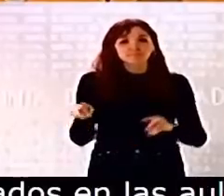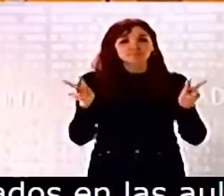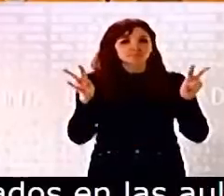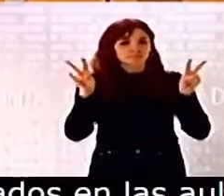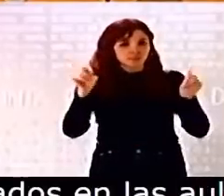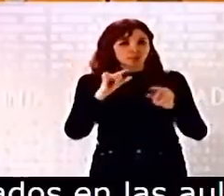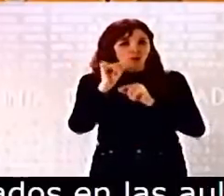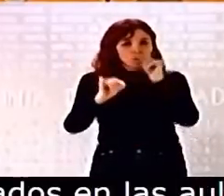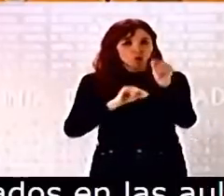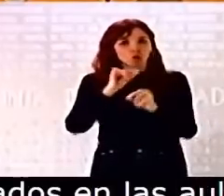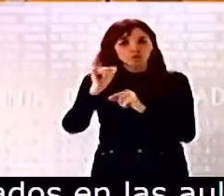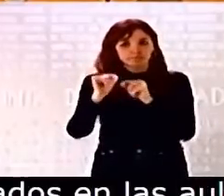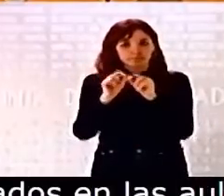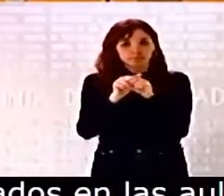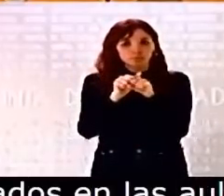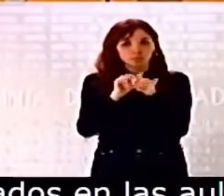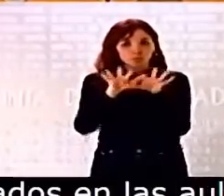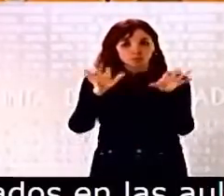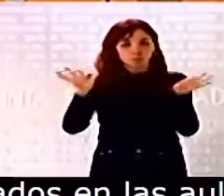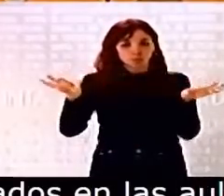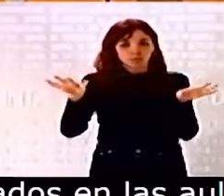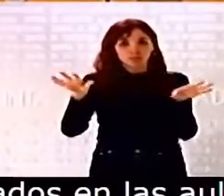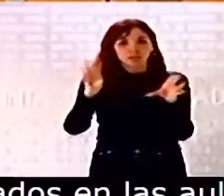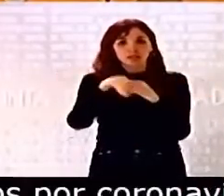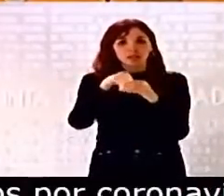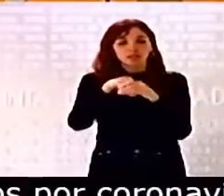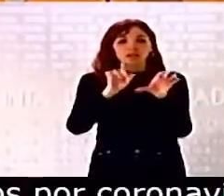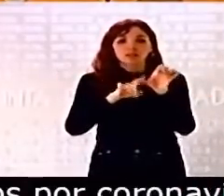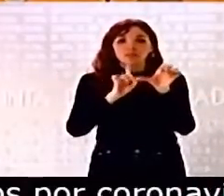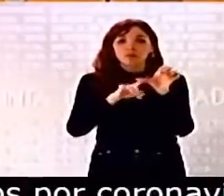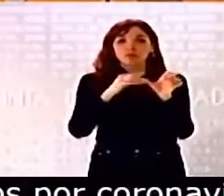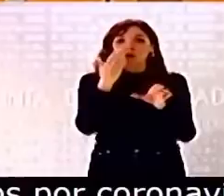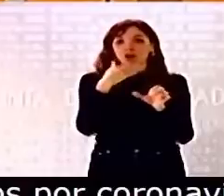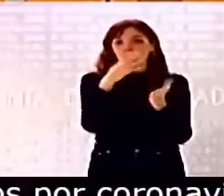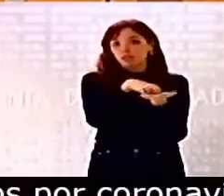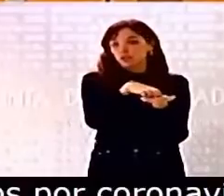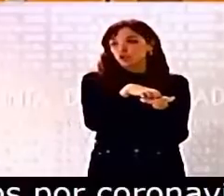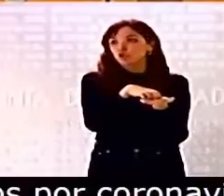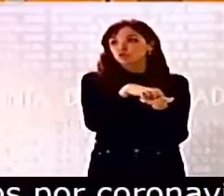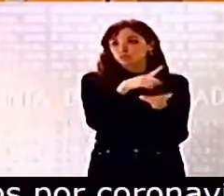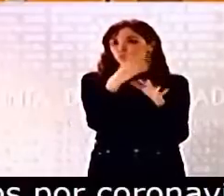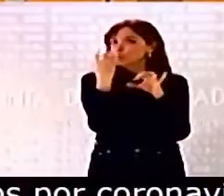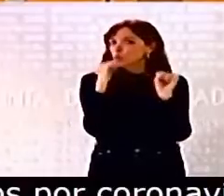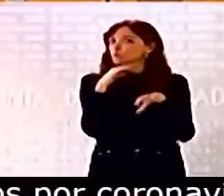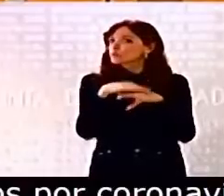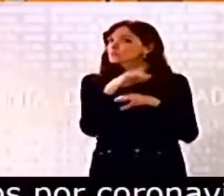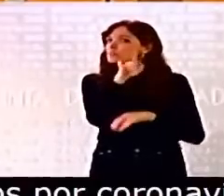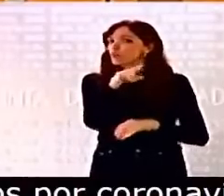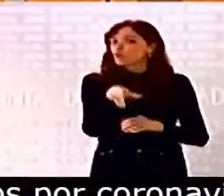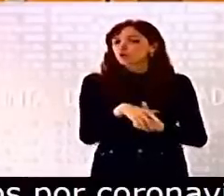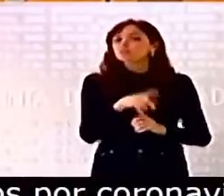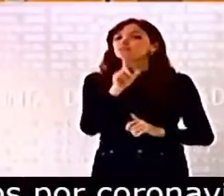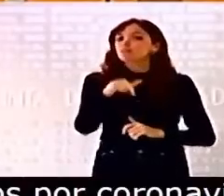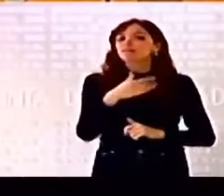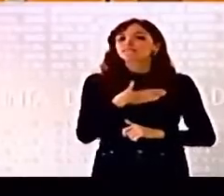los contagios por coronavirus en Extremadura en los centros escolares. Me gustaría también preguntarle,